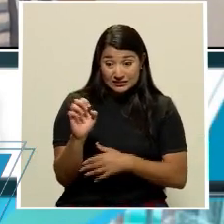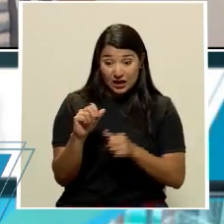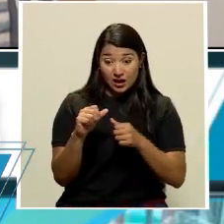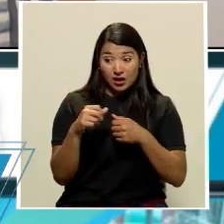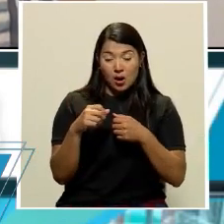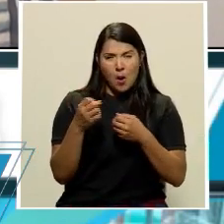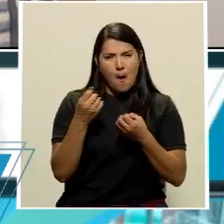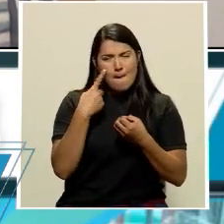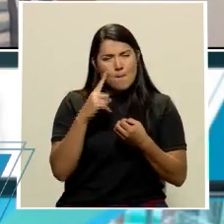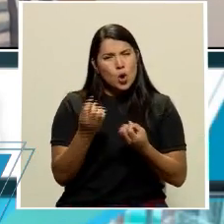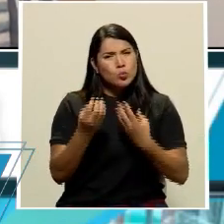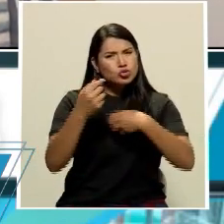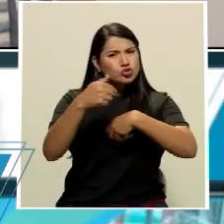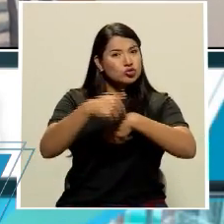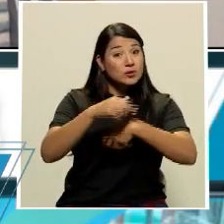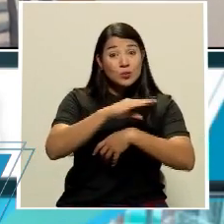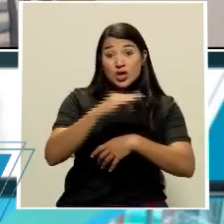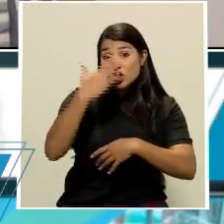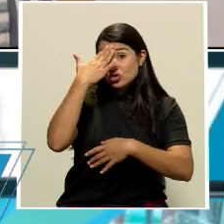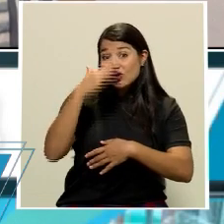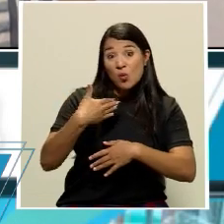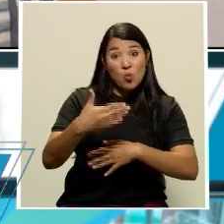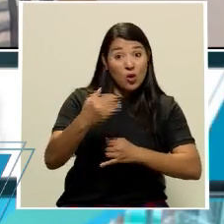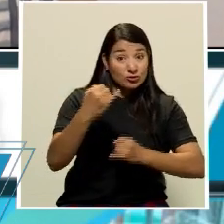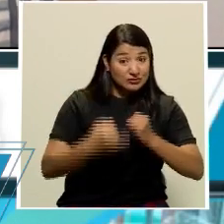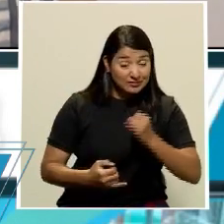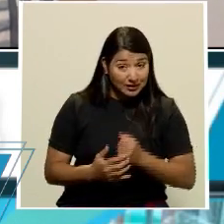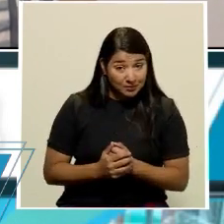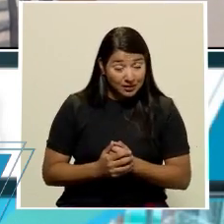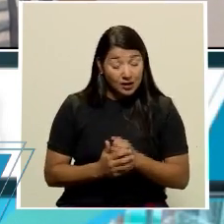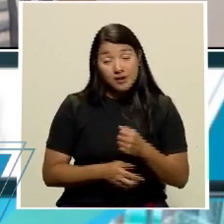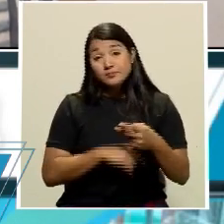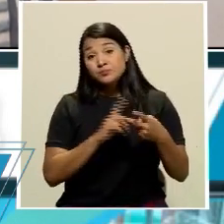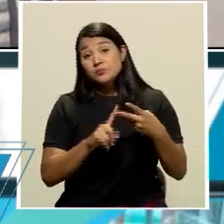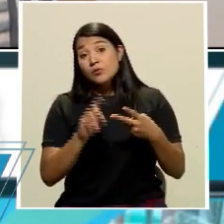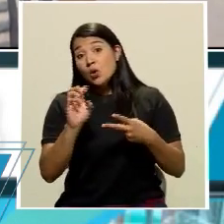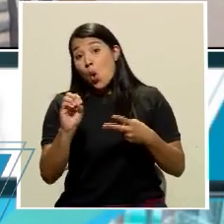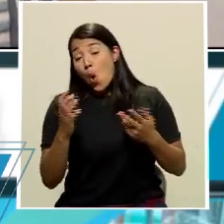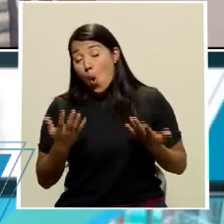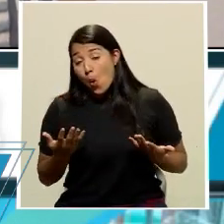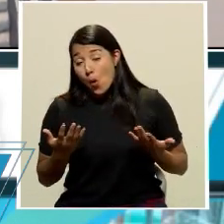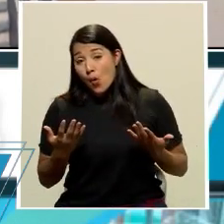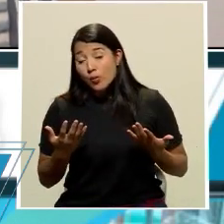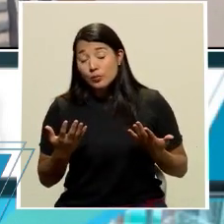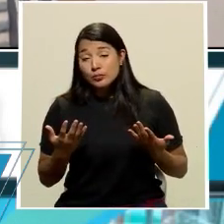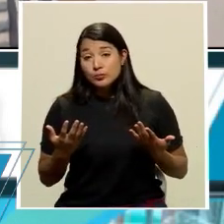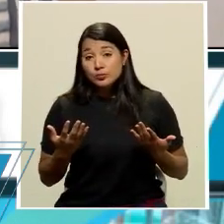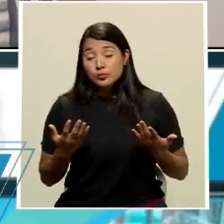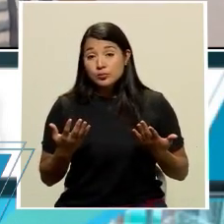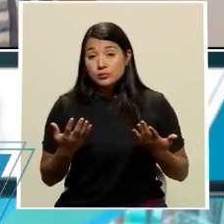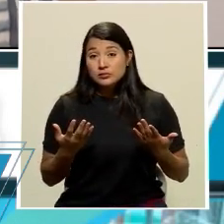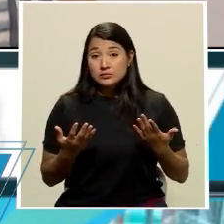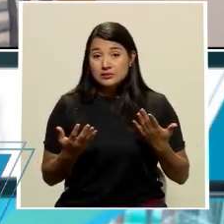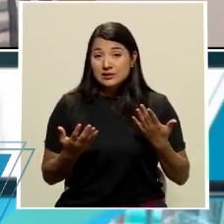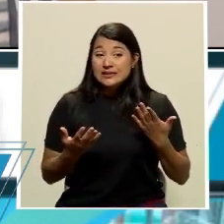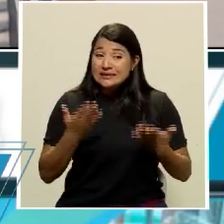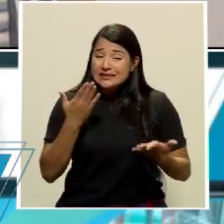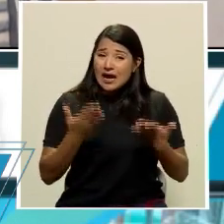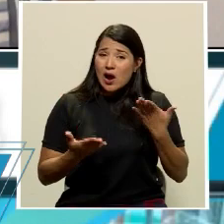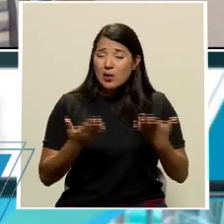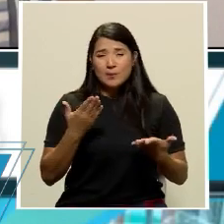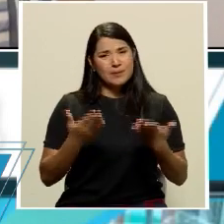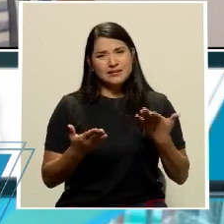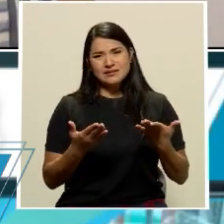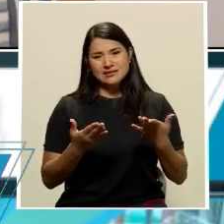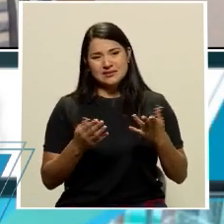además no tiene fecha de cierre? ¿O hay un llamado de atención a un rumbo